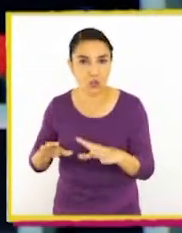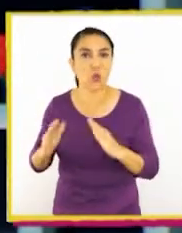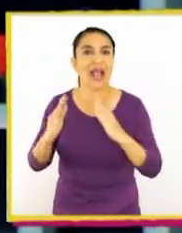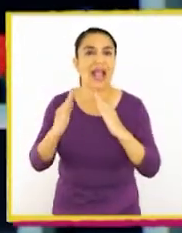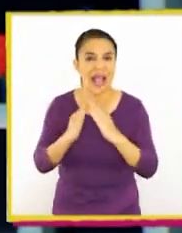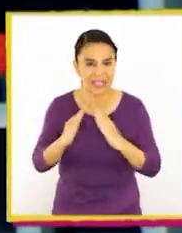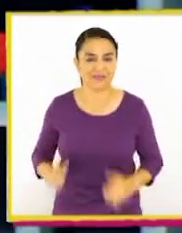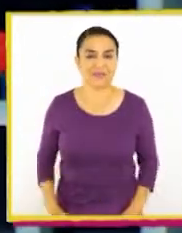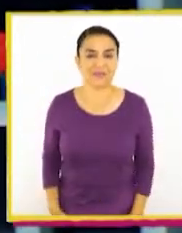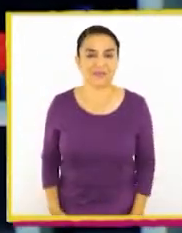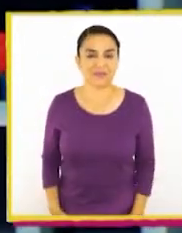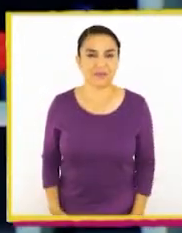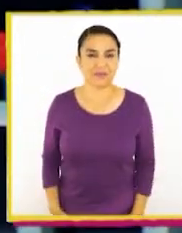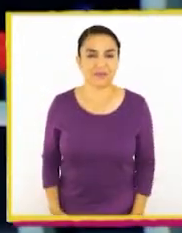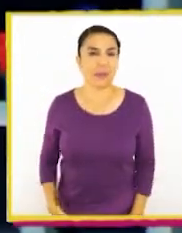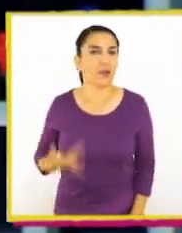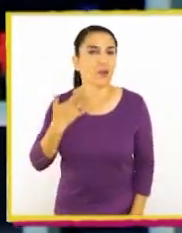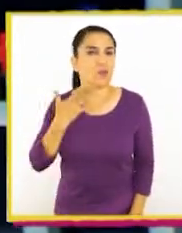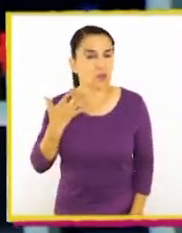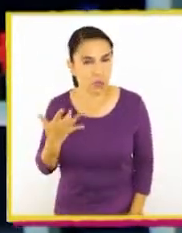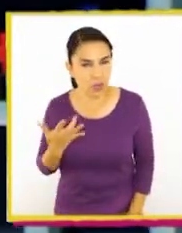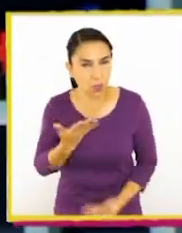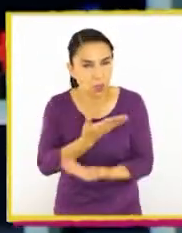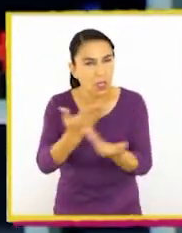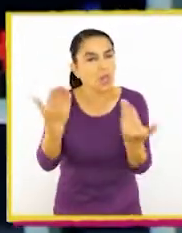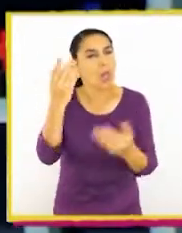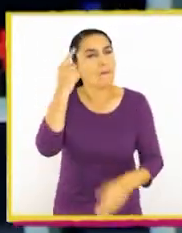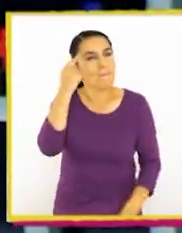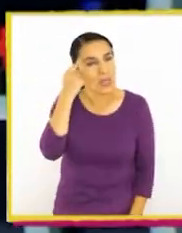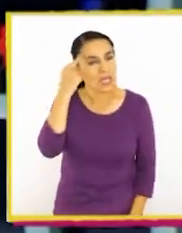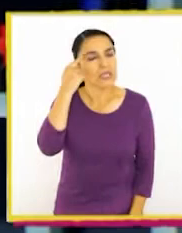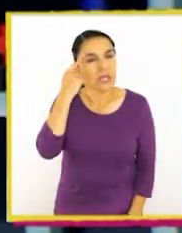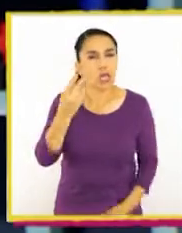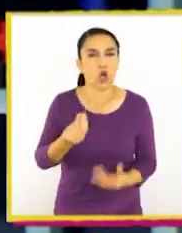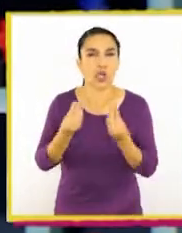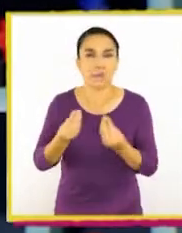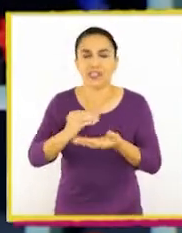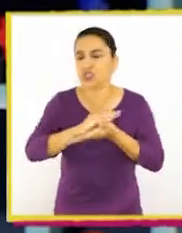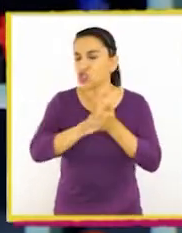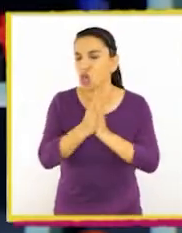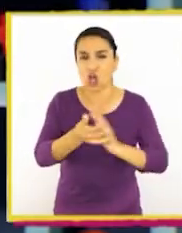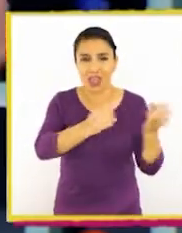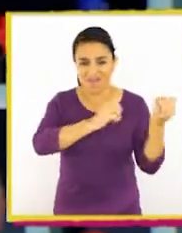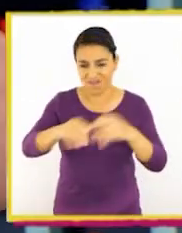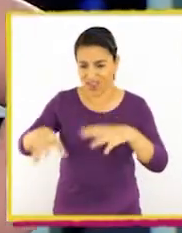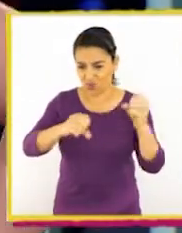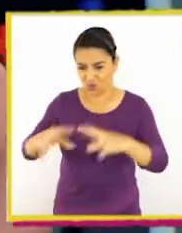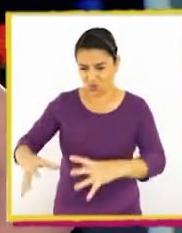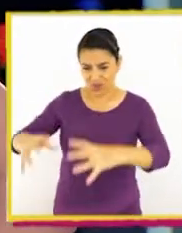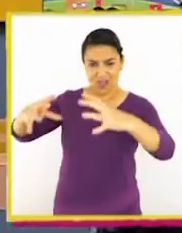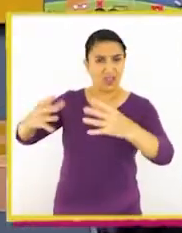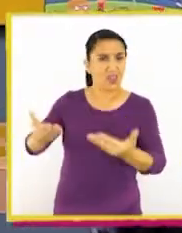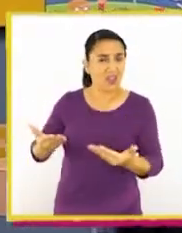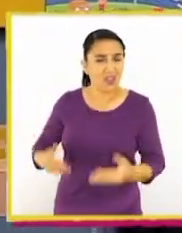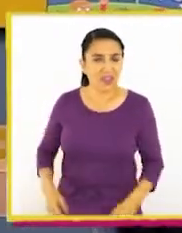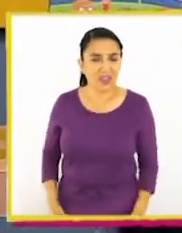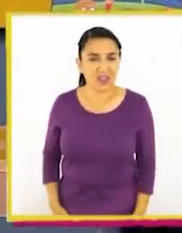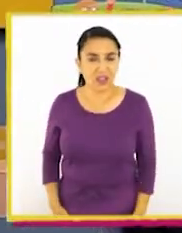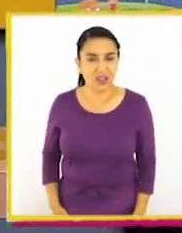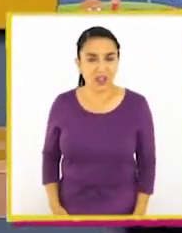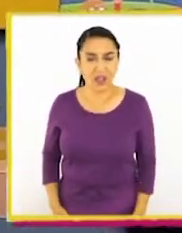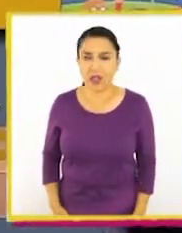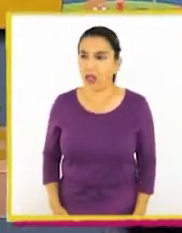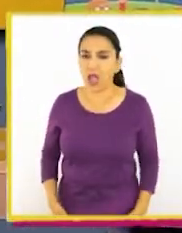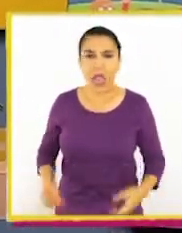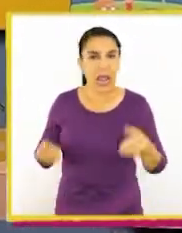basura en nuestras casas. Porque, ¿se han preguntado qué pasa con toda la basura que desechamos?